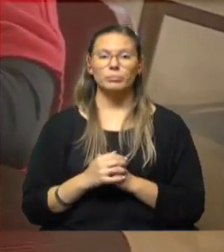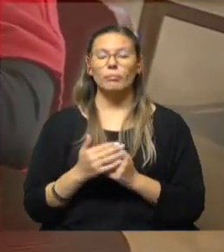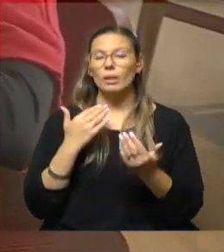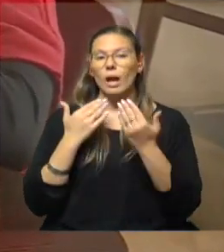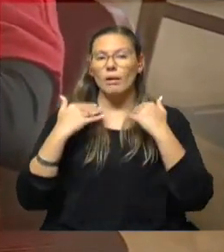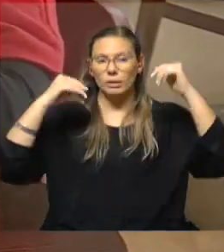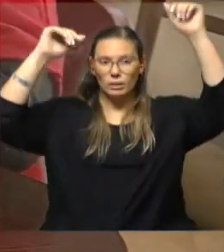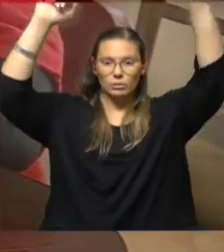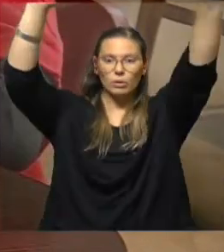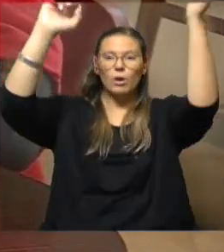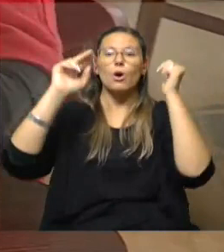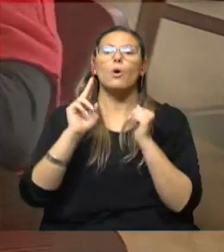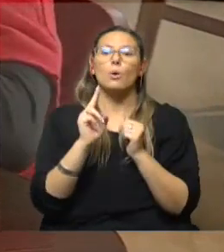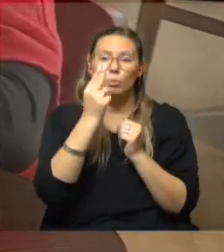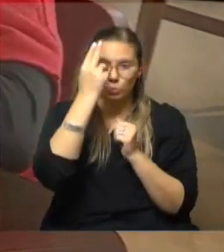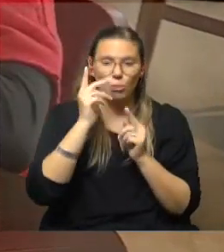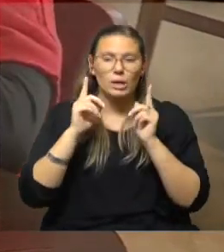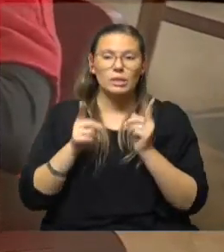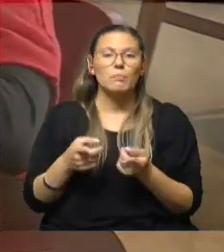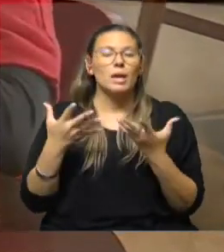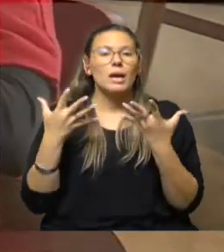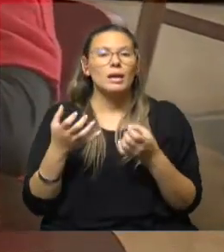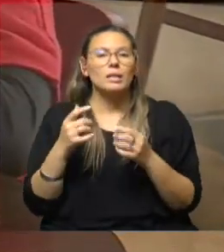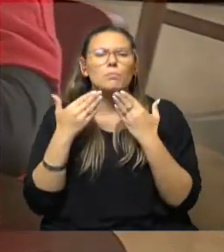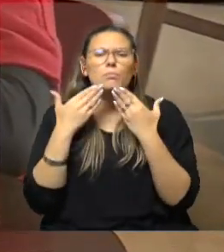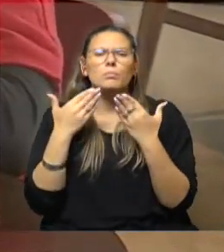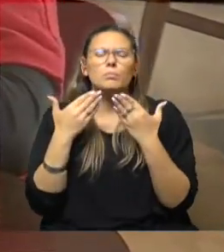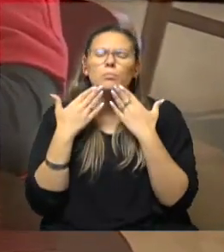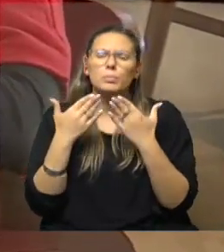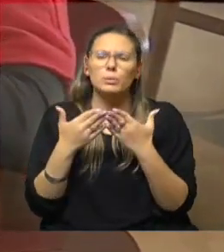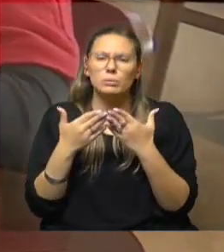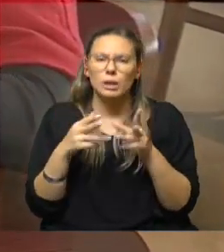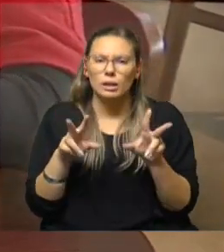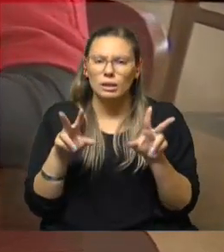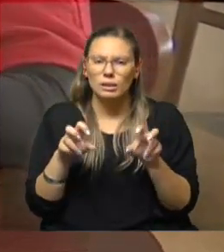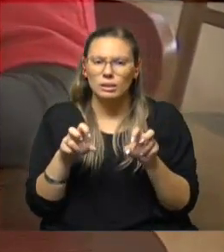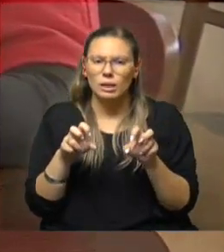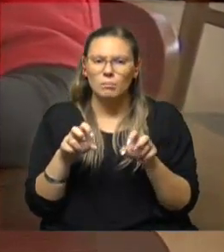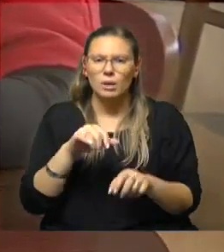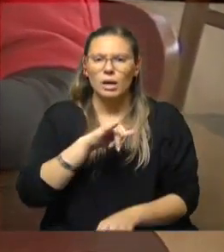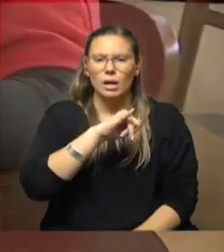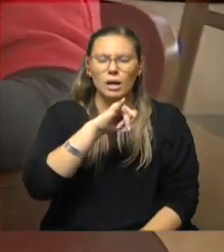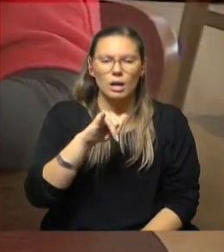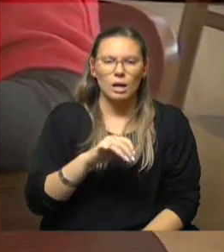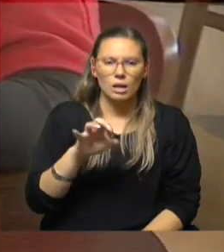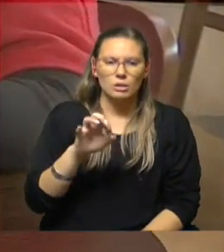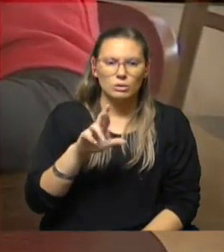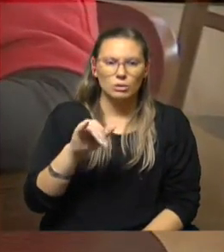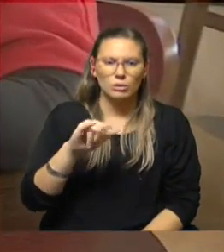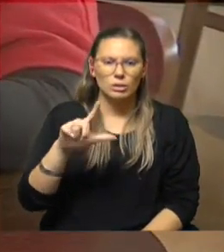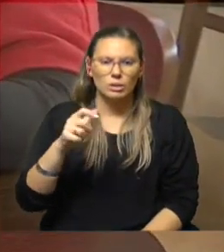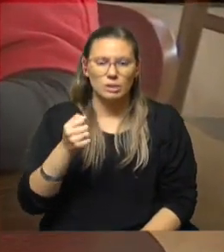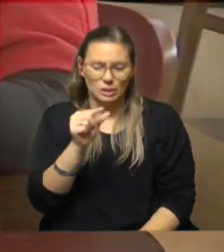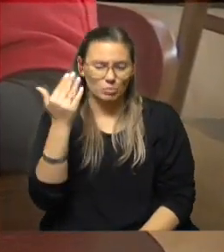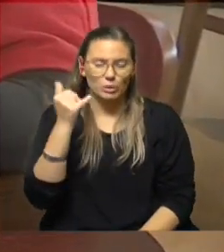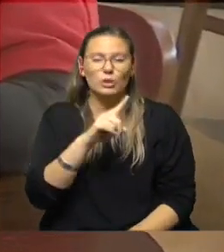de Uruguay, también te quería preguntar, tema China Zorrilla. Fueron hace muy poquito